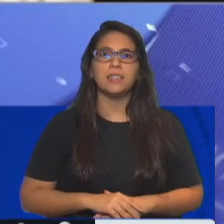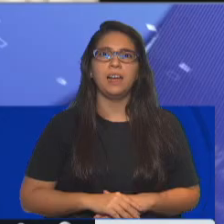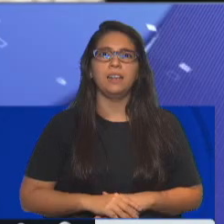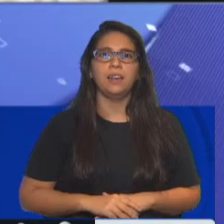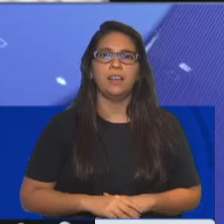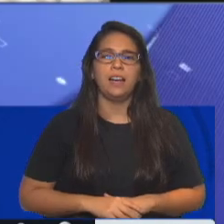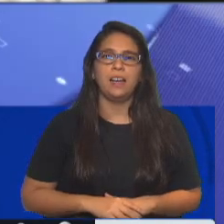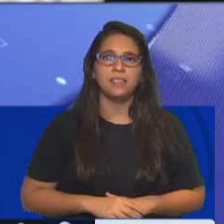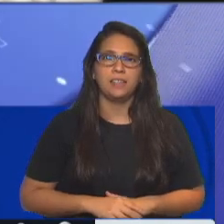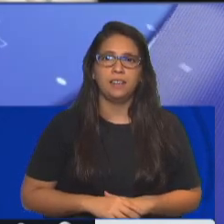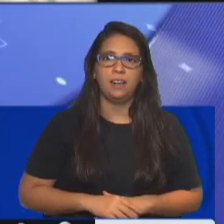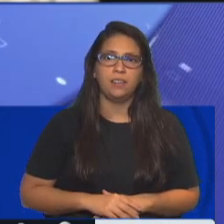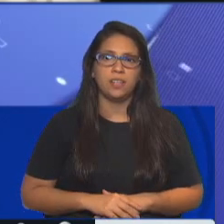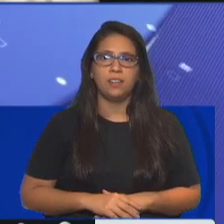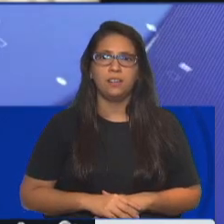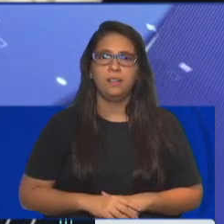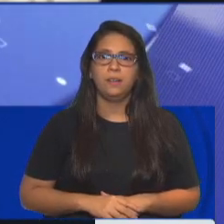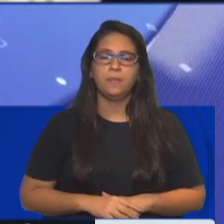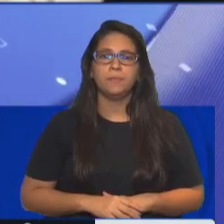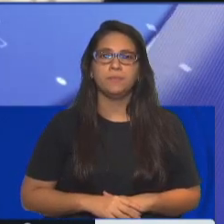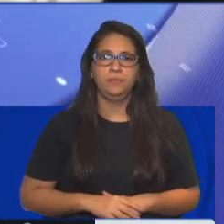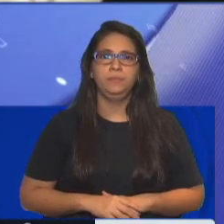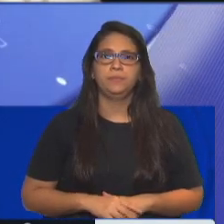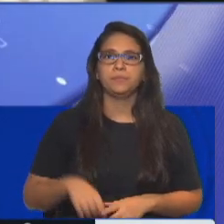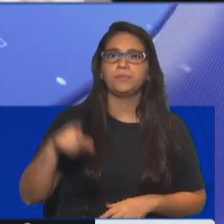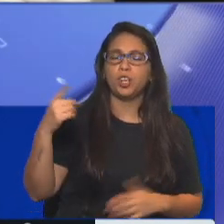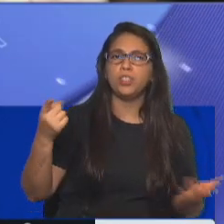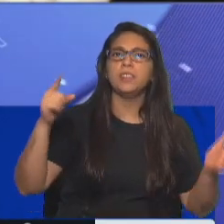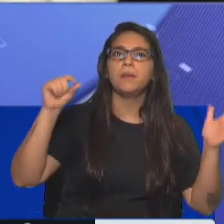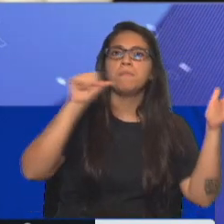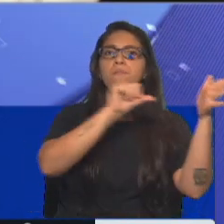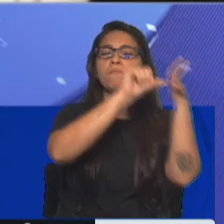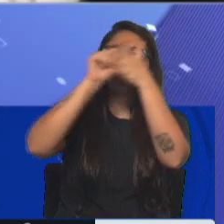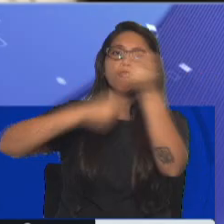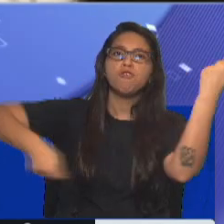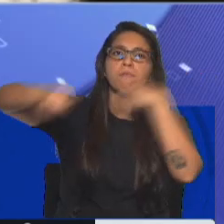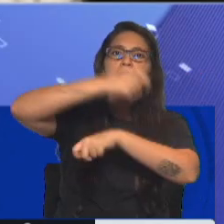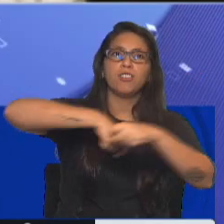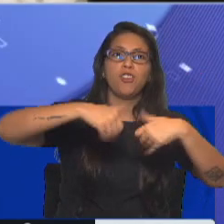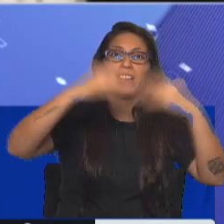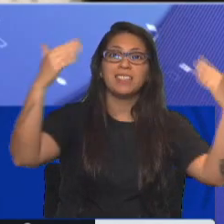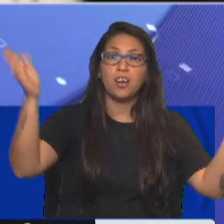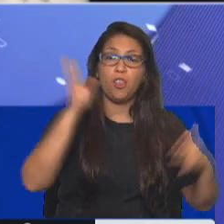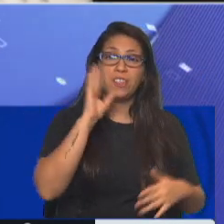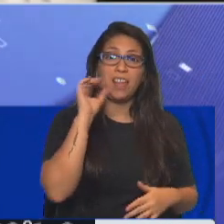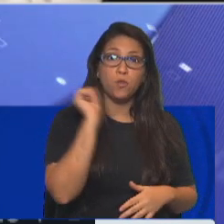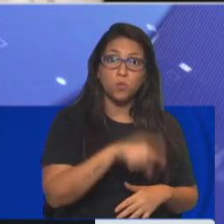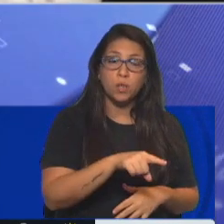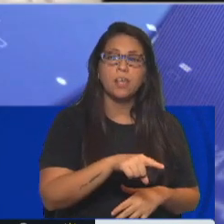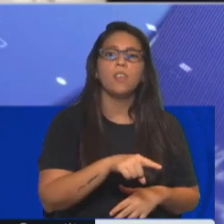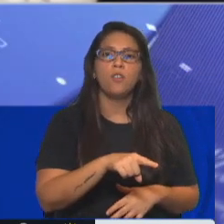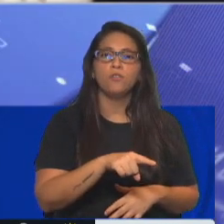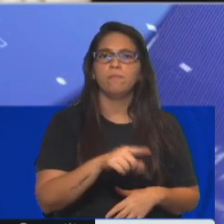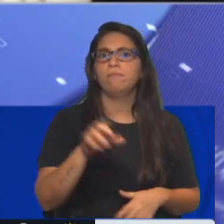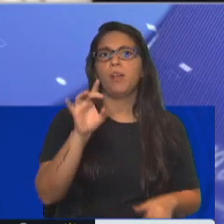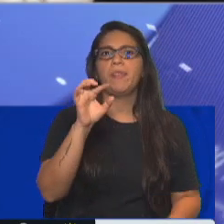mirando, el PBI de Estados Unidos depende del comercio internacional, digamos, el comercio exterior de Estados Unidos explica solo un